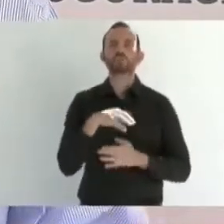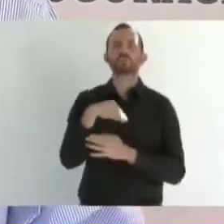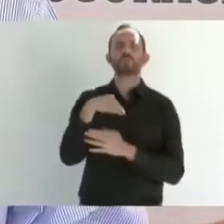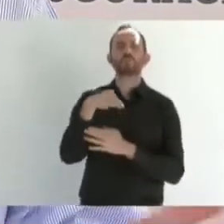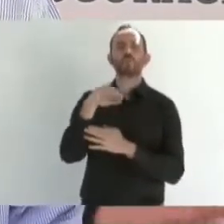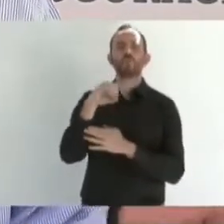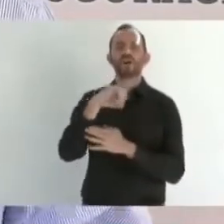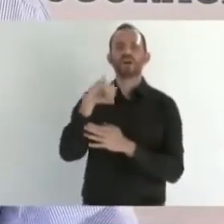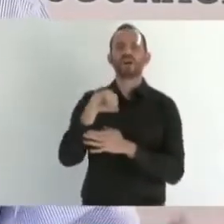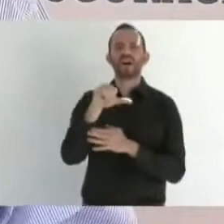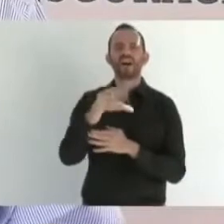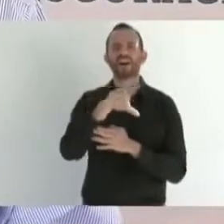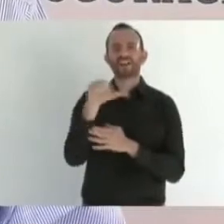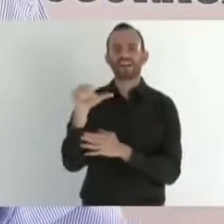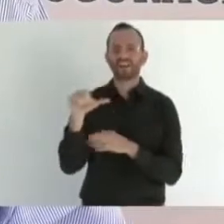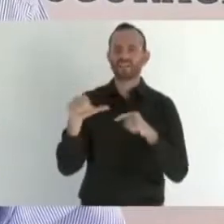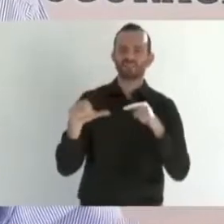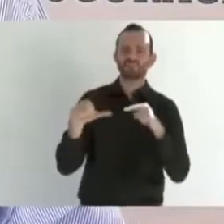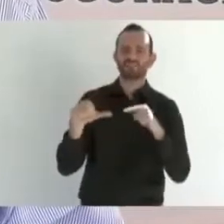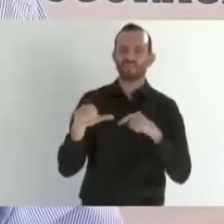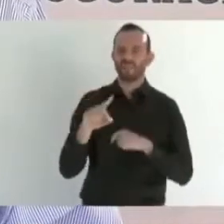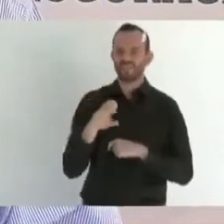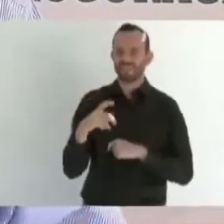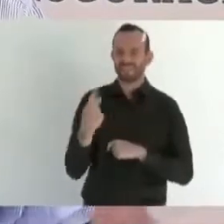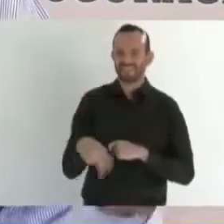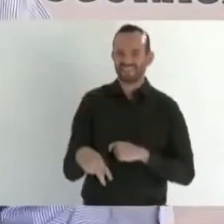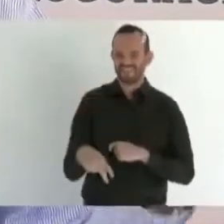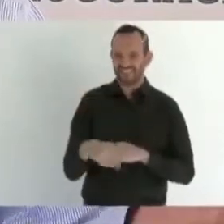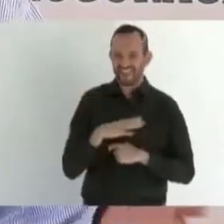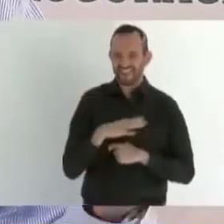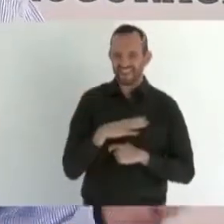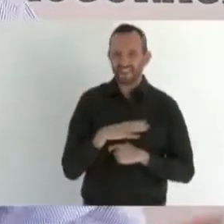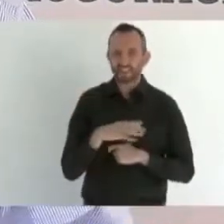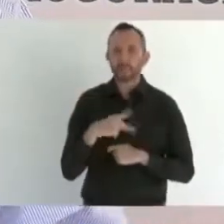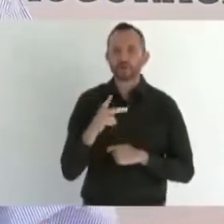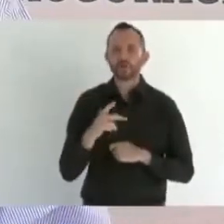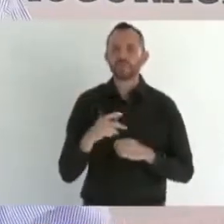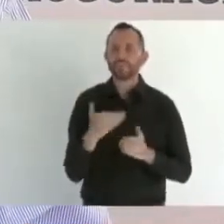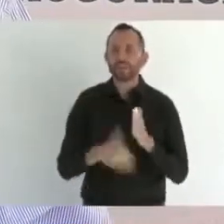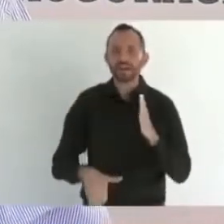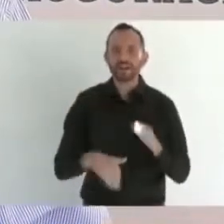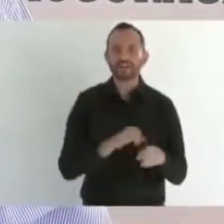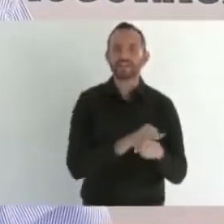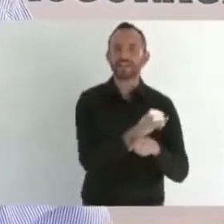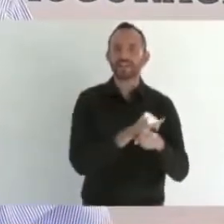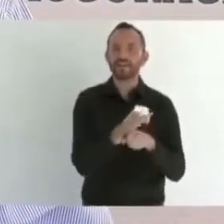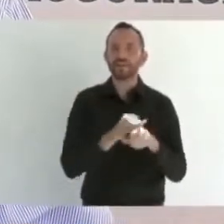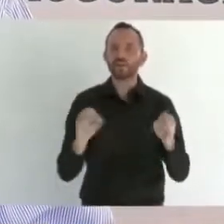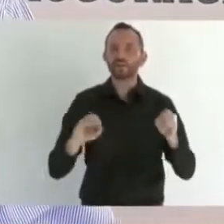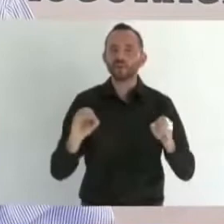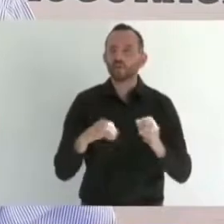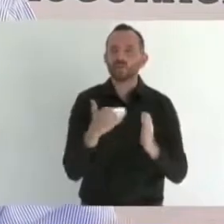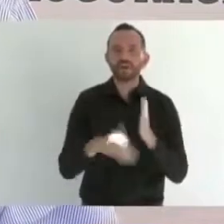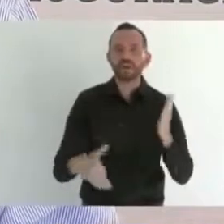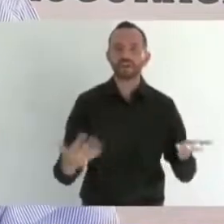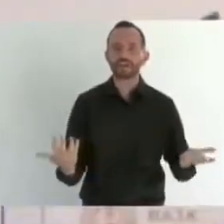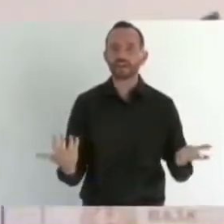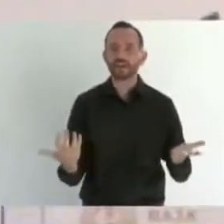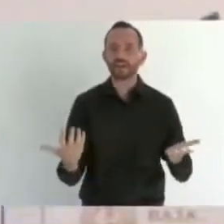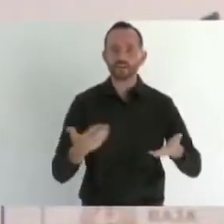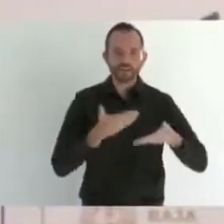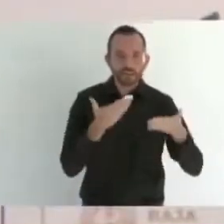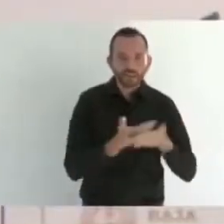que no se han estudiado y por eso no se cultiva no se reproduce